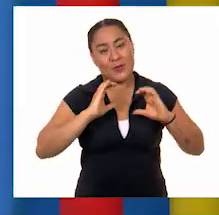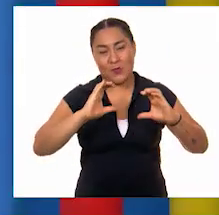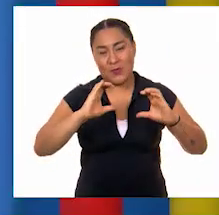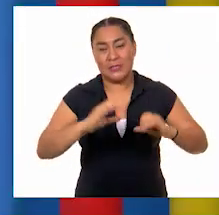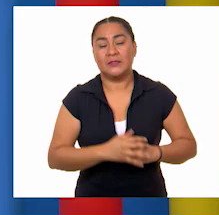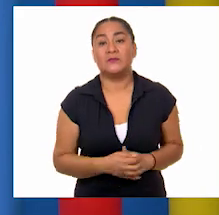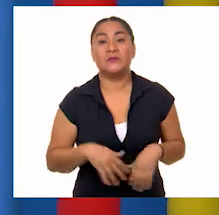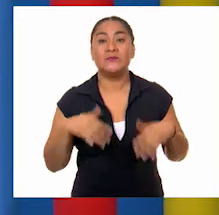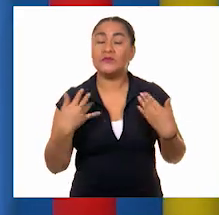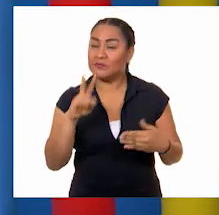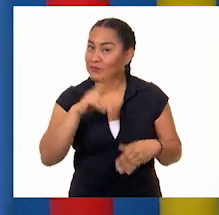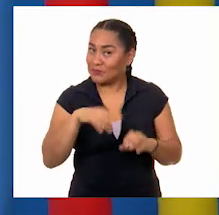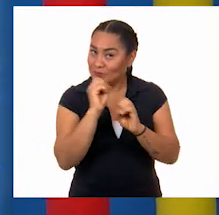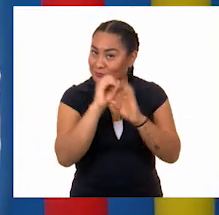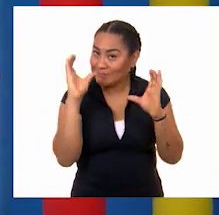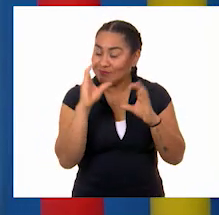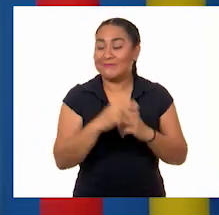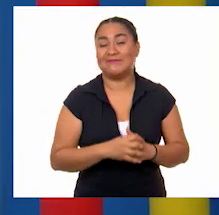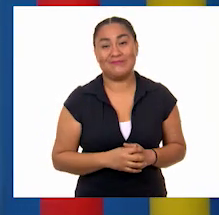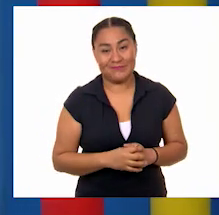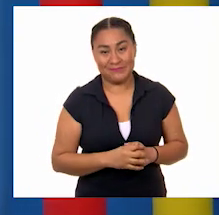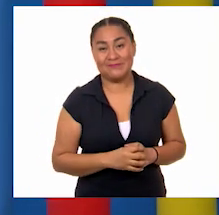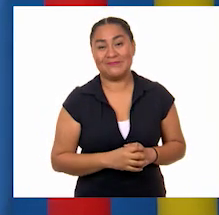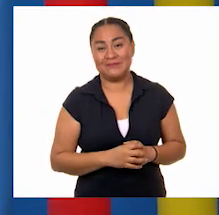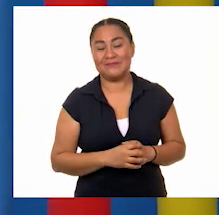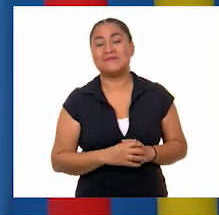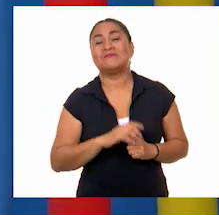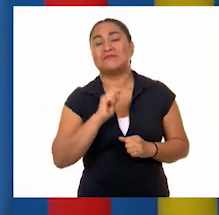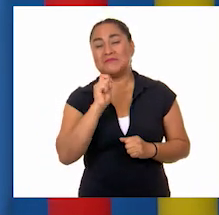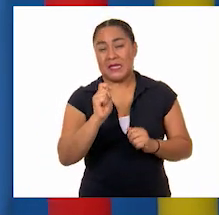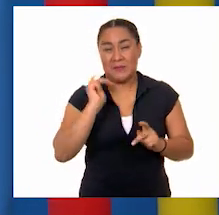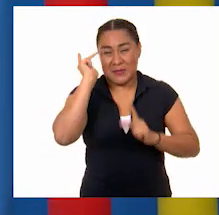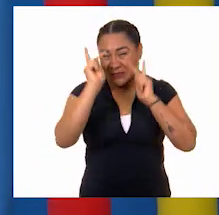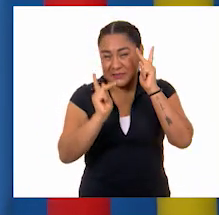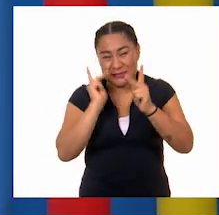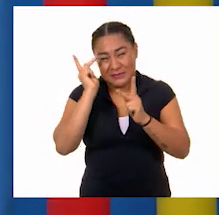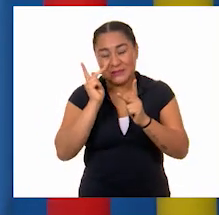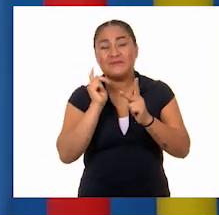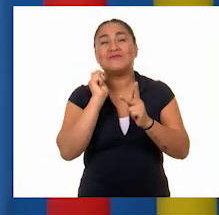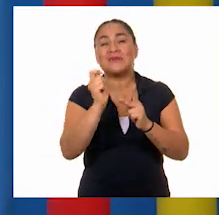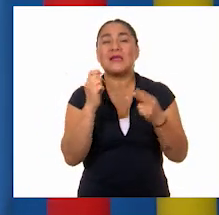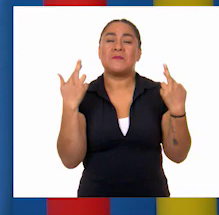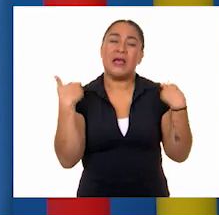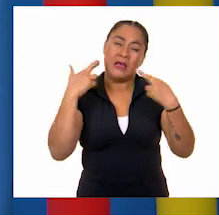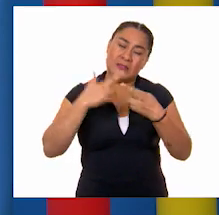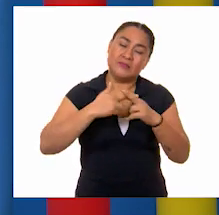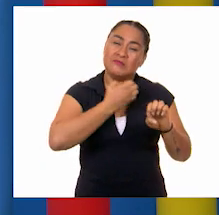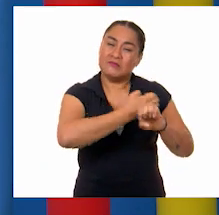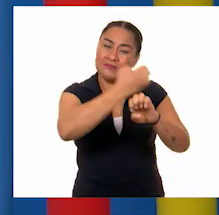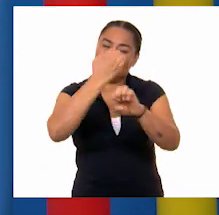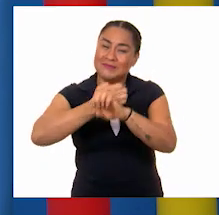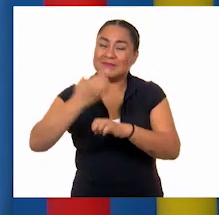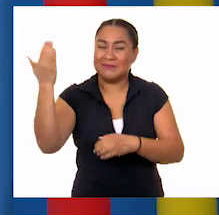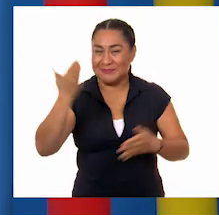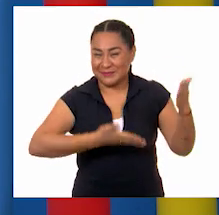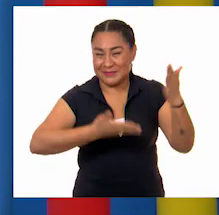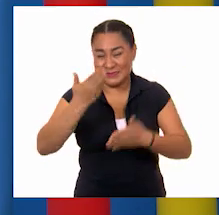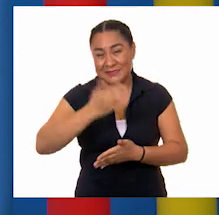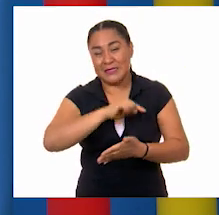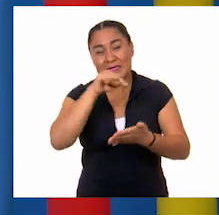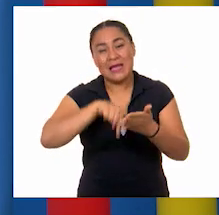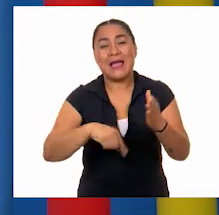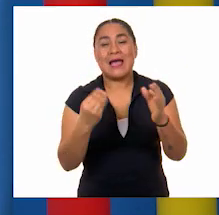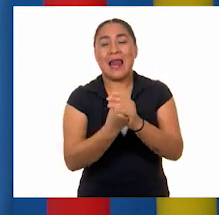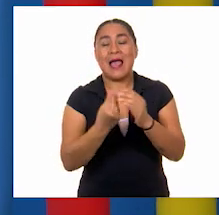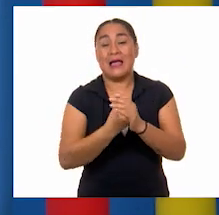¡Qué sorprendente, maestro Lucio! A lo largo de las visitas de los profesores de diversos estados de la República Mexicana a esta clase